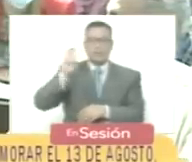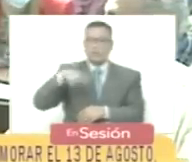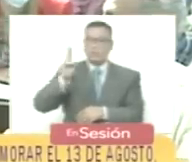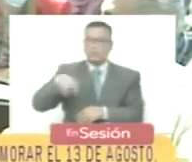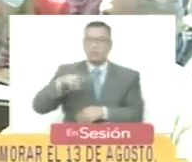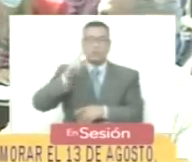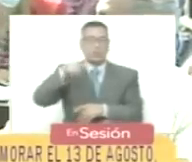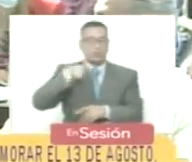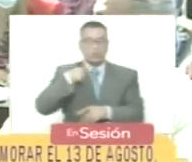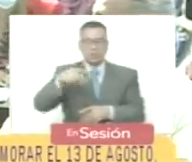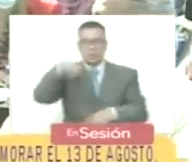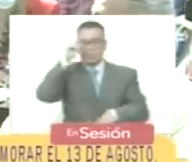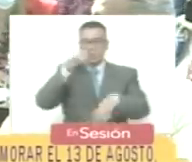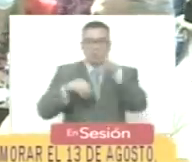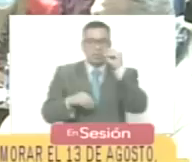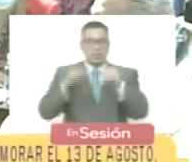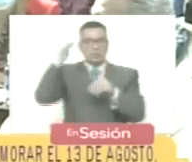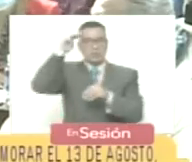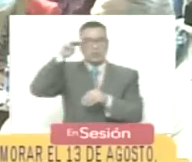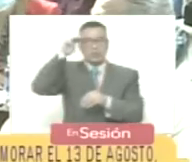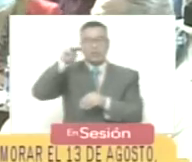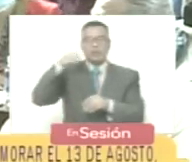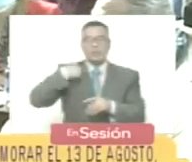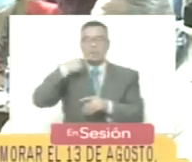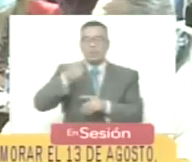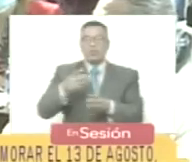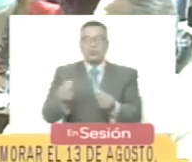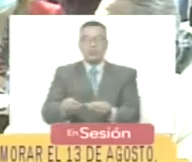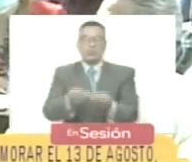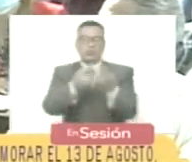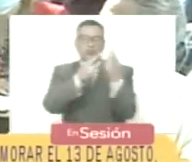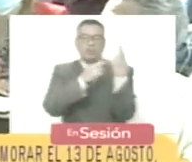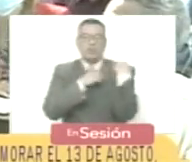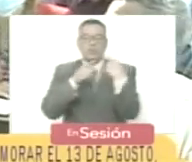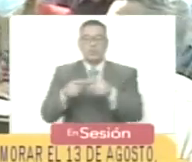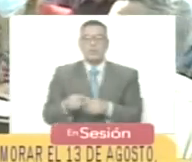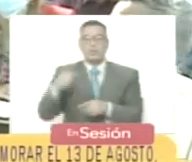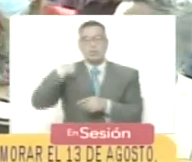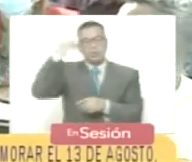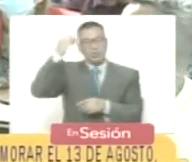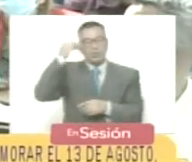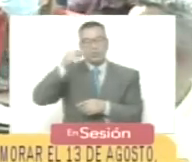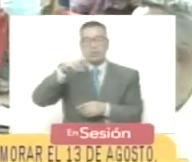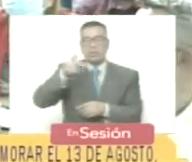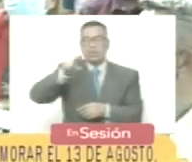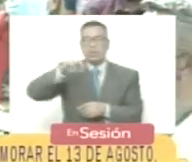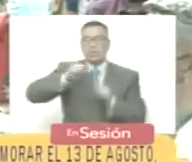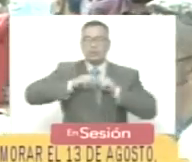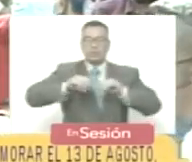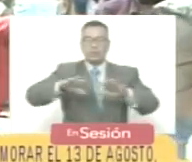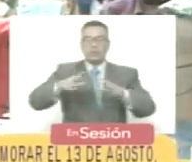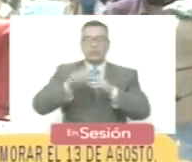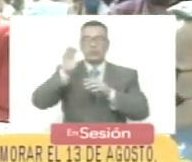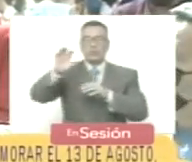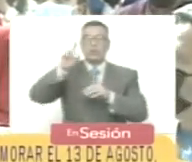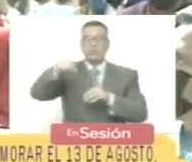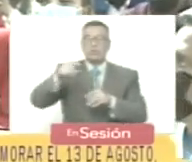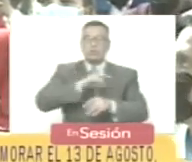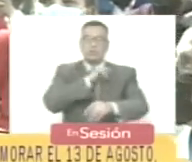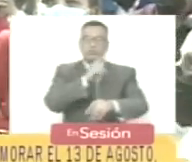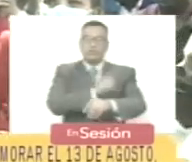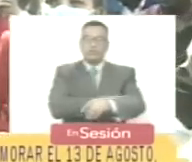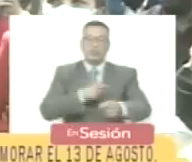esa enseñanza, ese maestro que nos dejó responsabilidad, y creo que Darío se regó por todo el país, y hay una